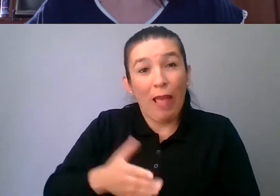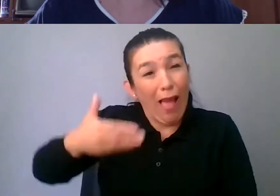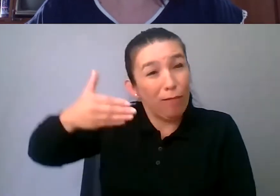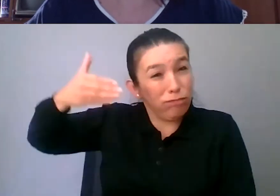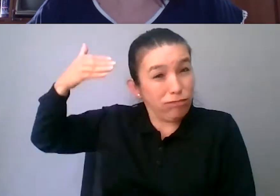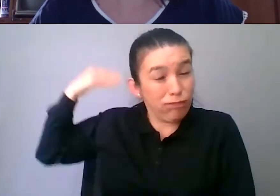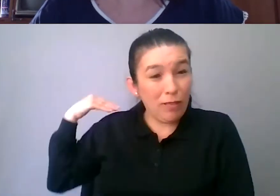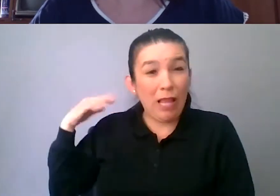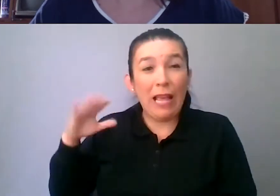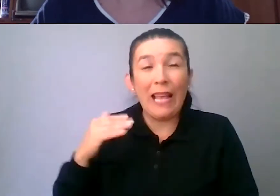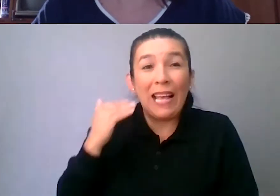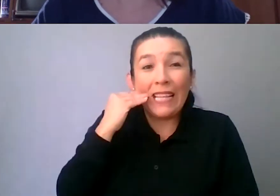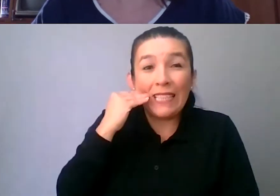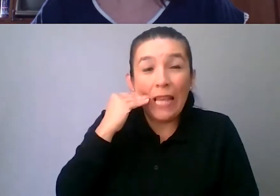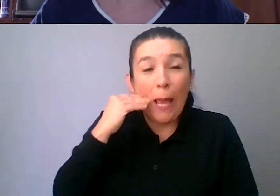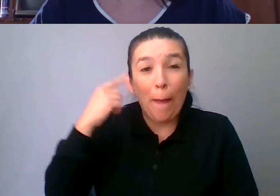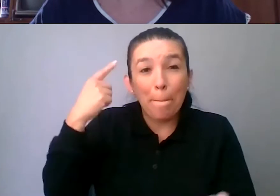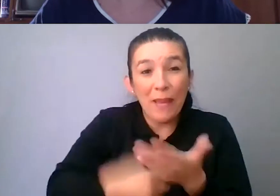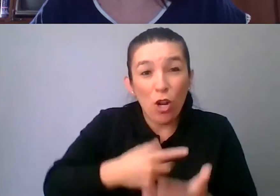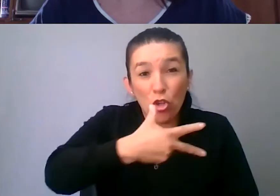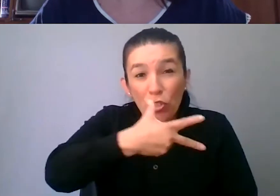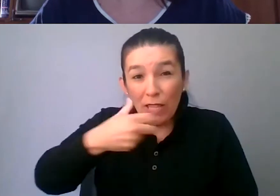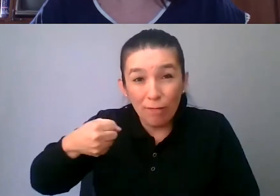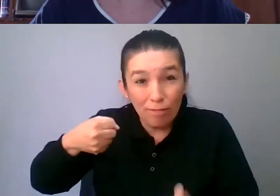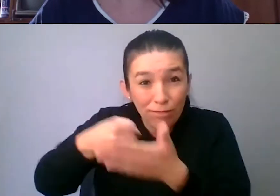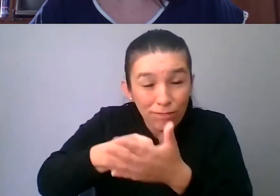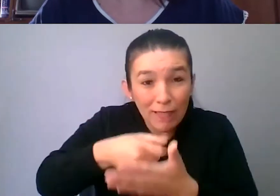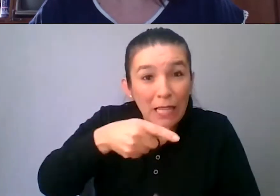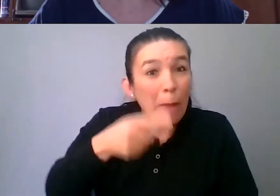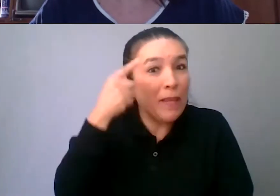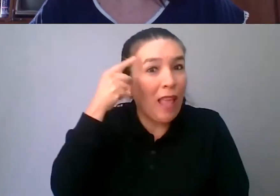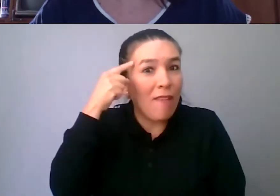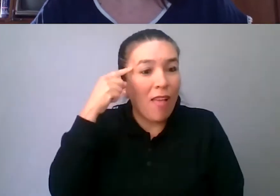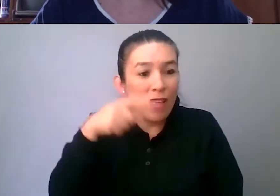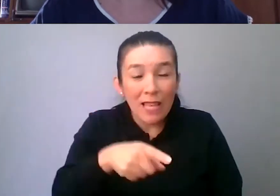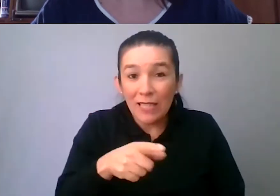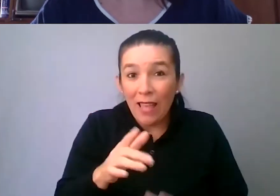a fines del 1800, se creía que las figuras de hilo